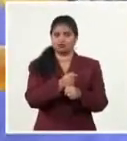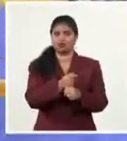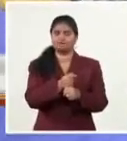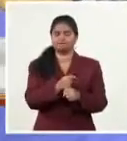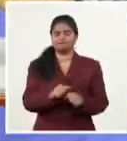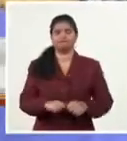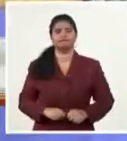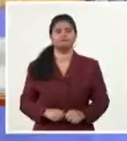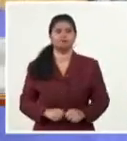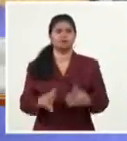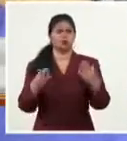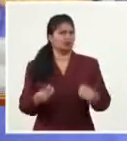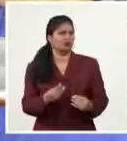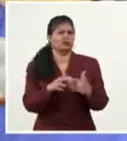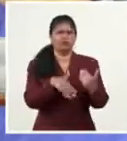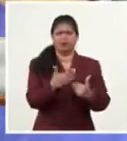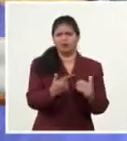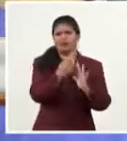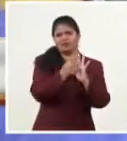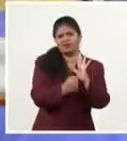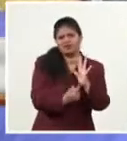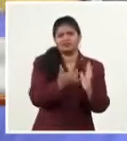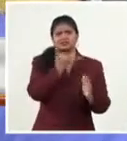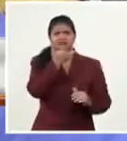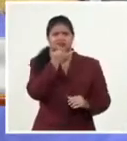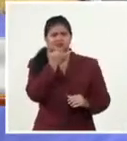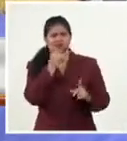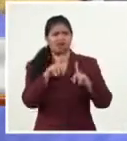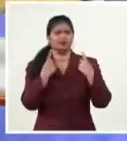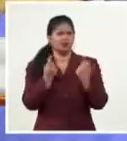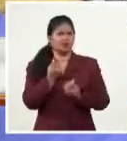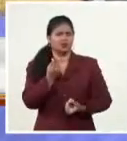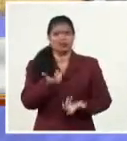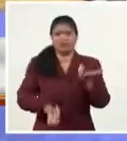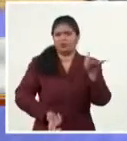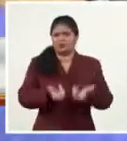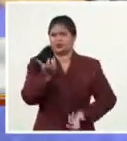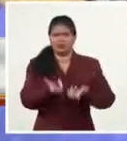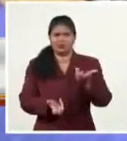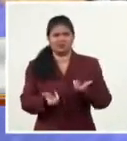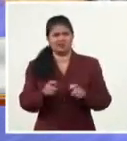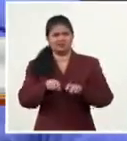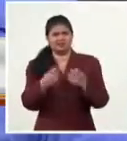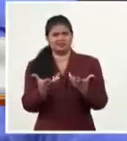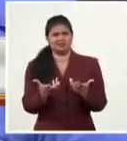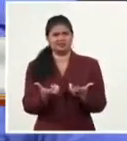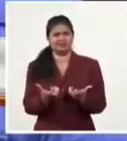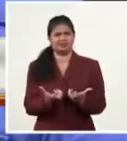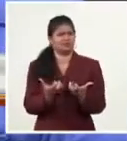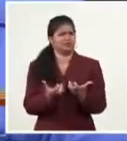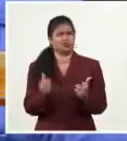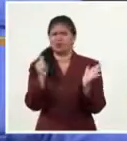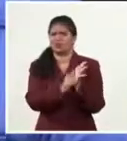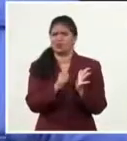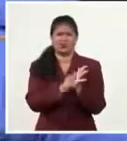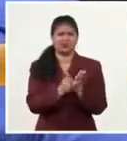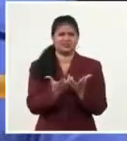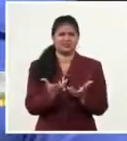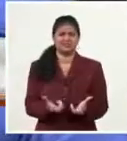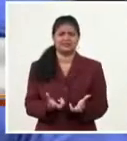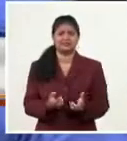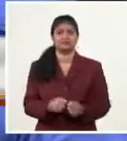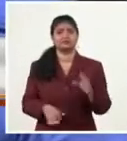dificultades. La chapa, al coger la cantidad de calor que dio, se han endurecido. Cuando se va a hablar, hay que hablar del Grupo Empresarial